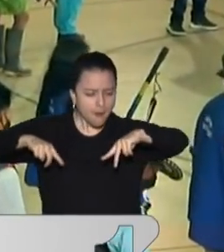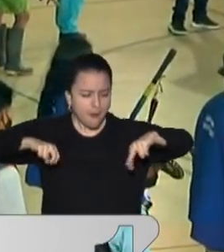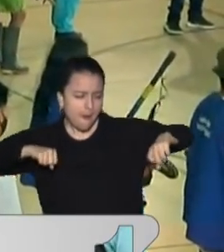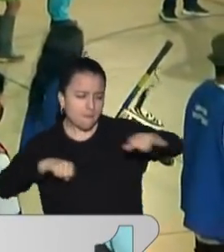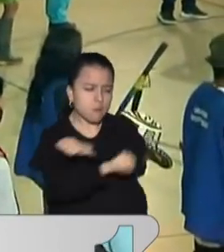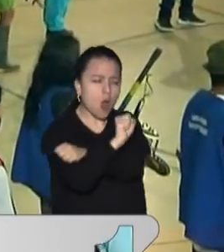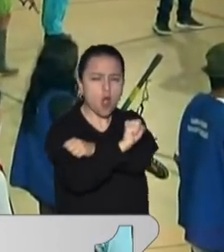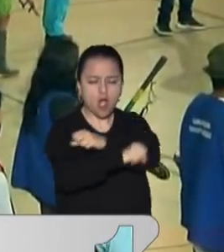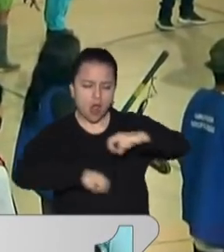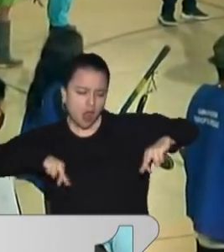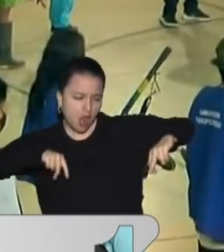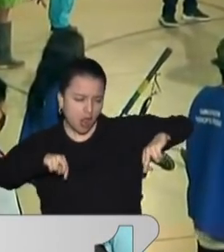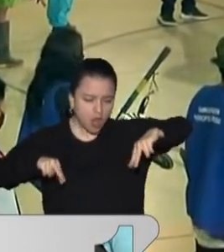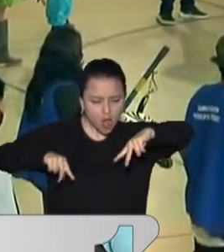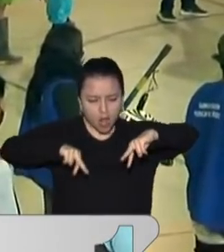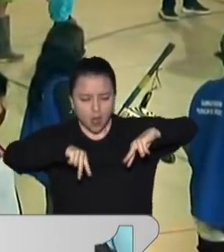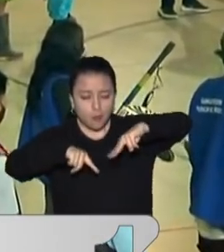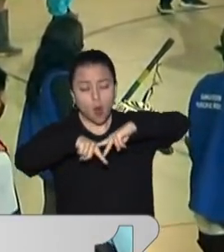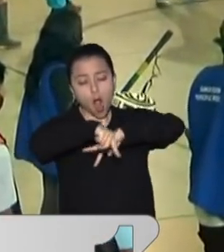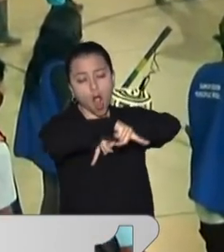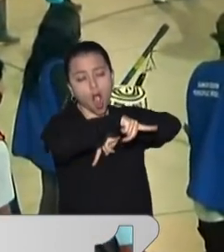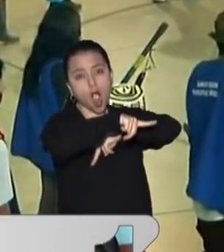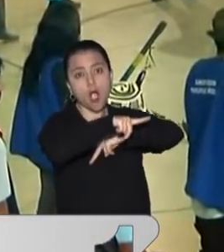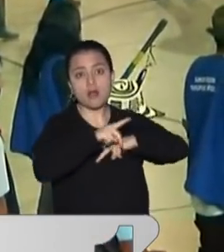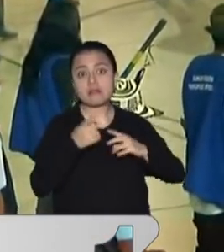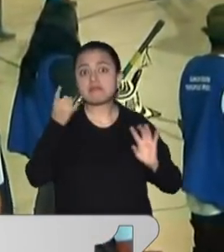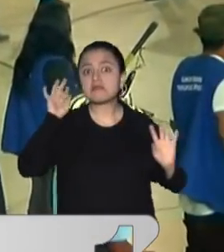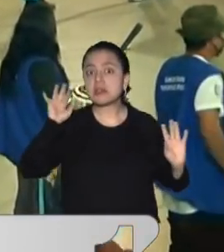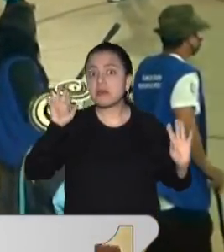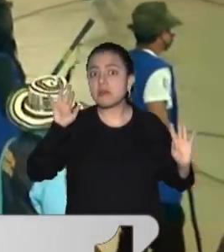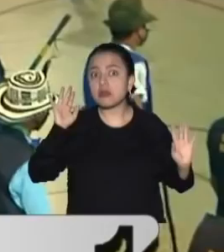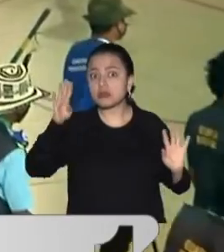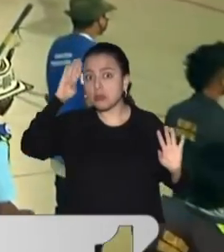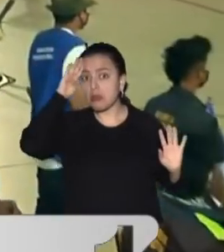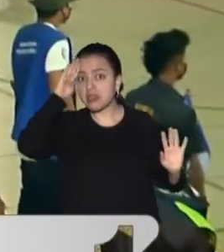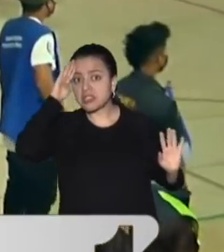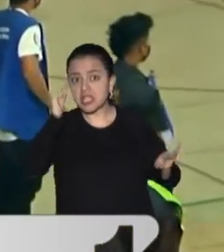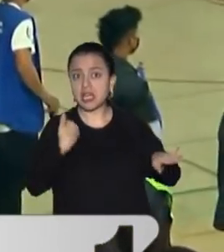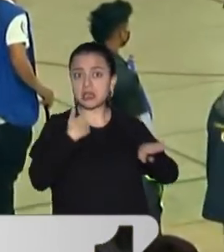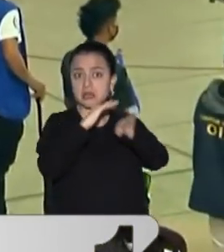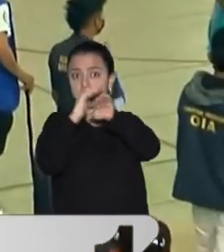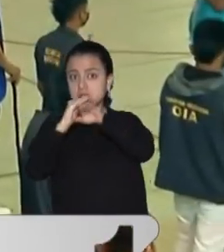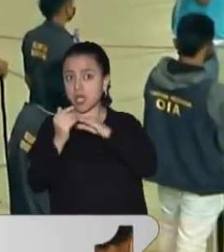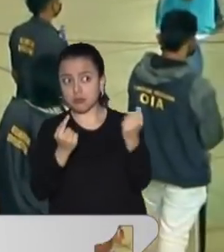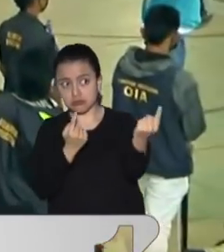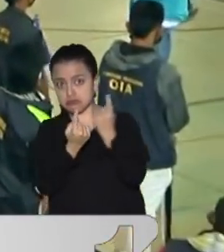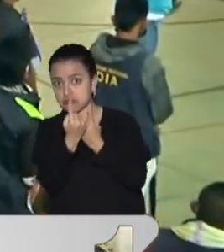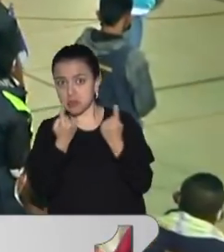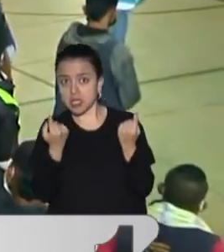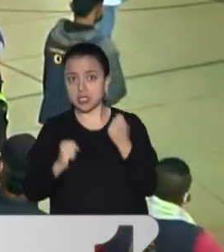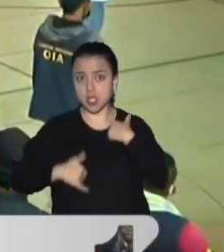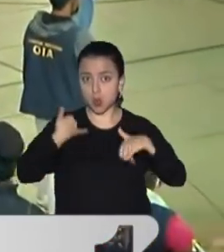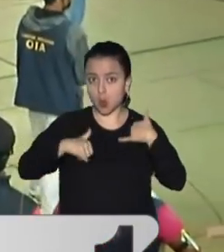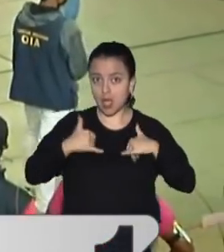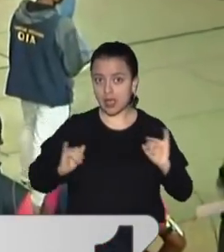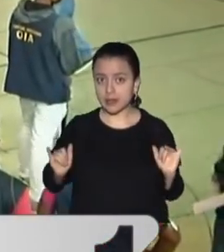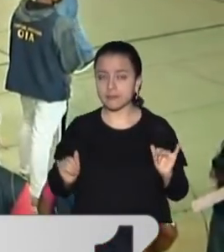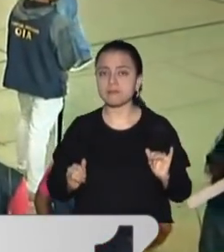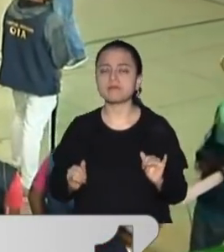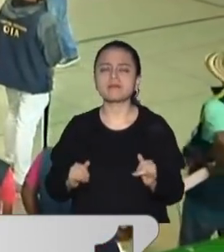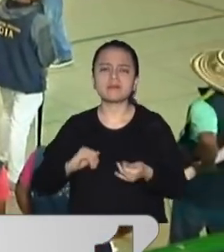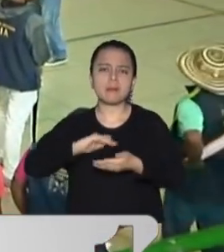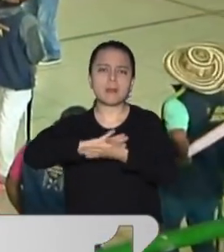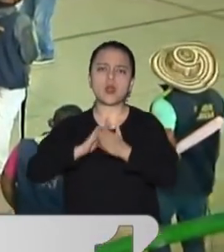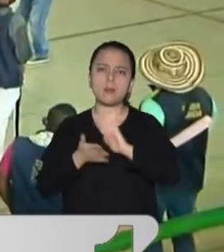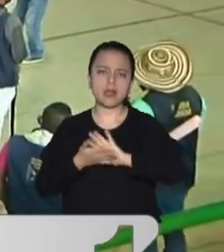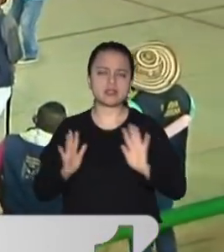enfrentarnos deportivamente, si es posible, con la policía, vamos a demostrar de que venimos en pos de paz,